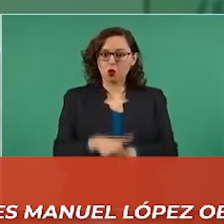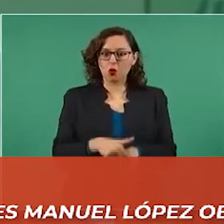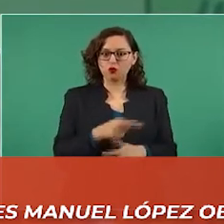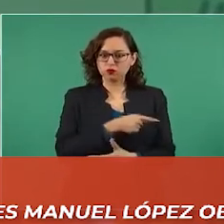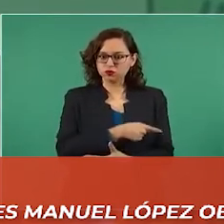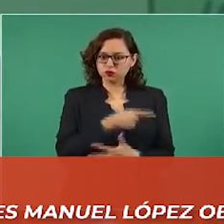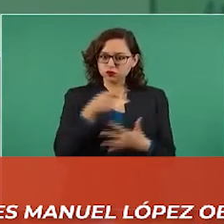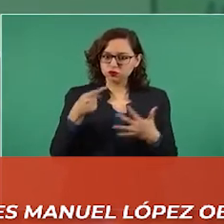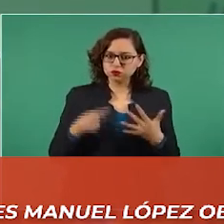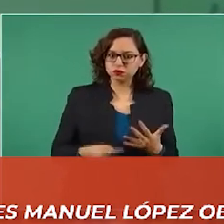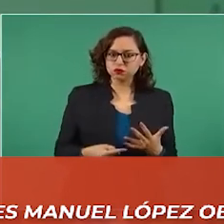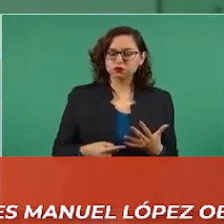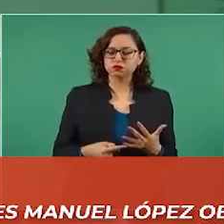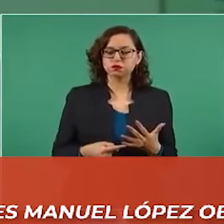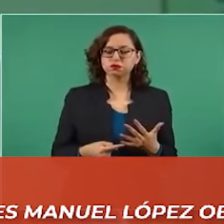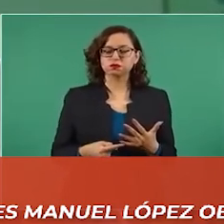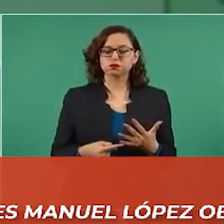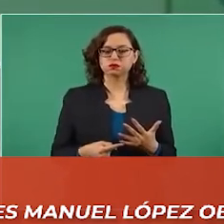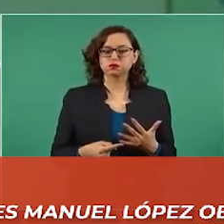han sido